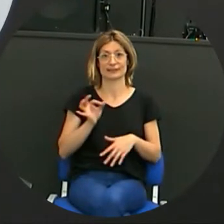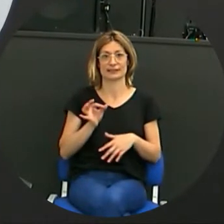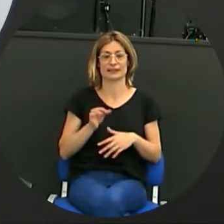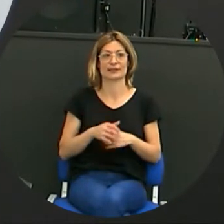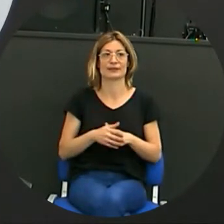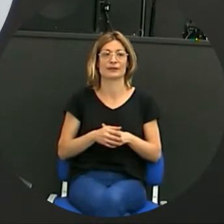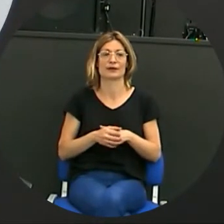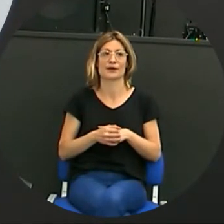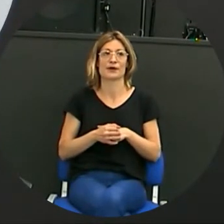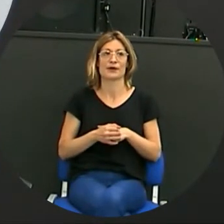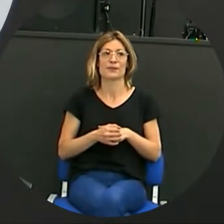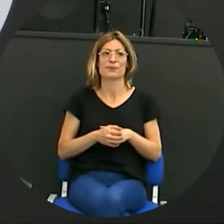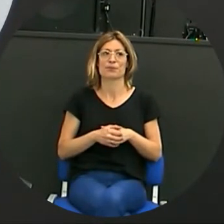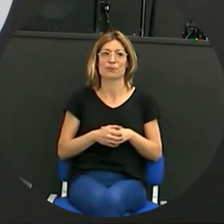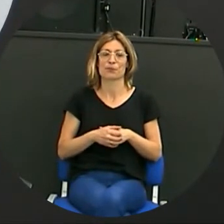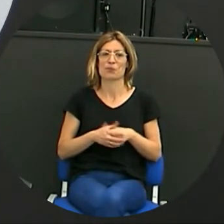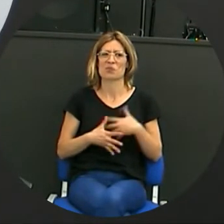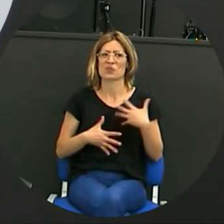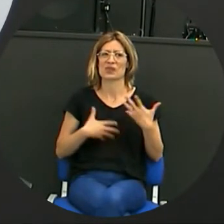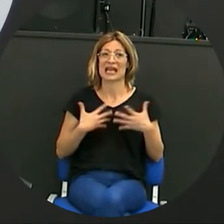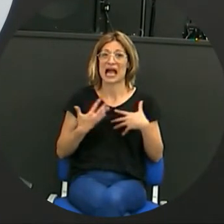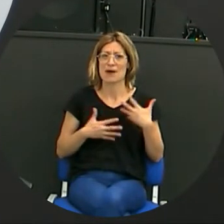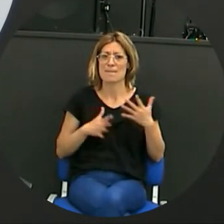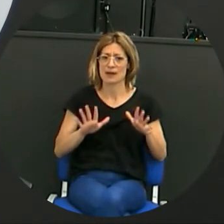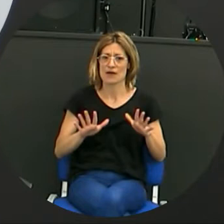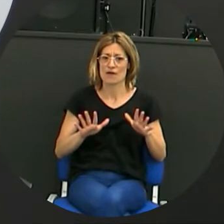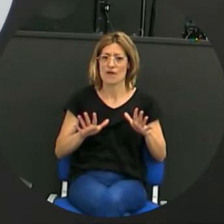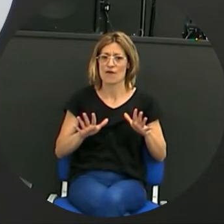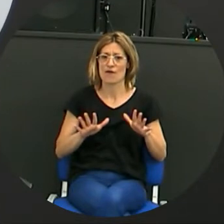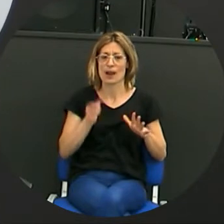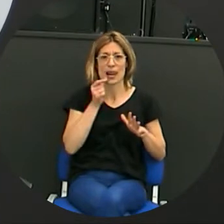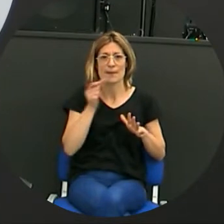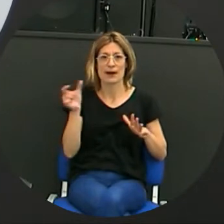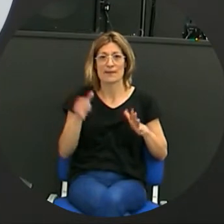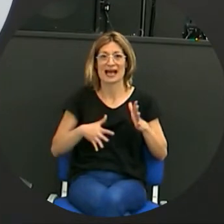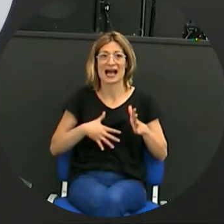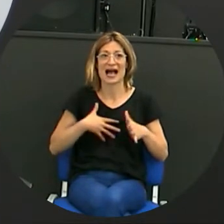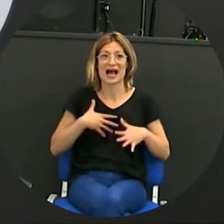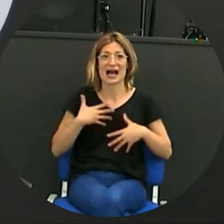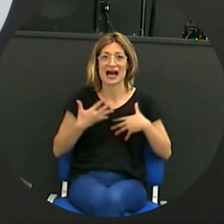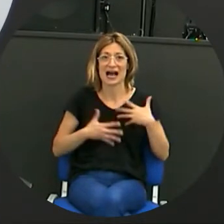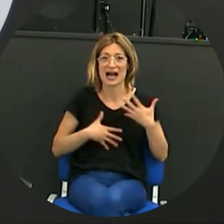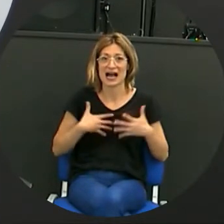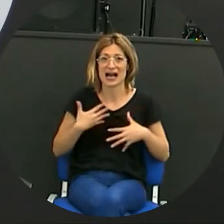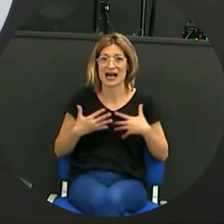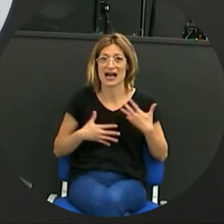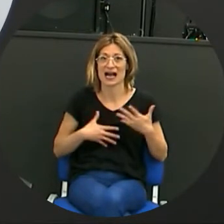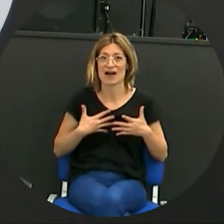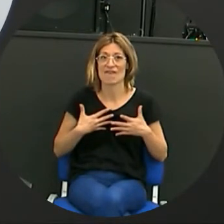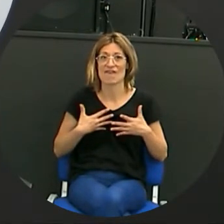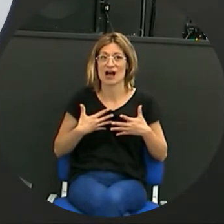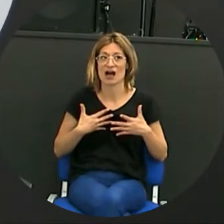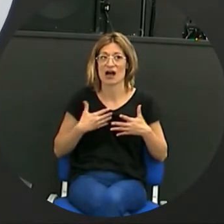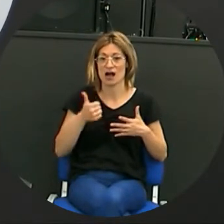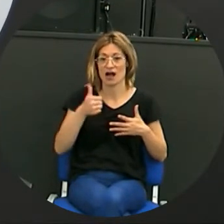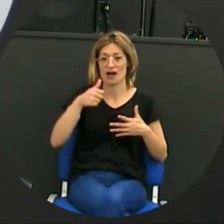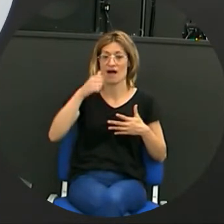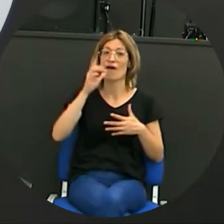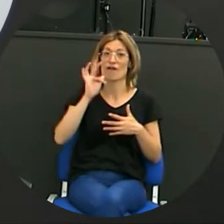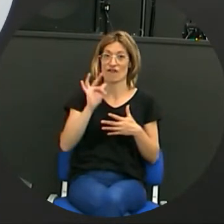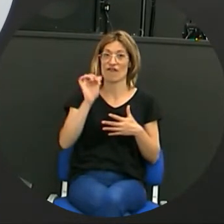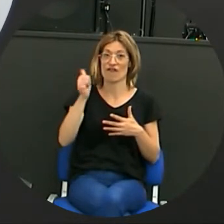Y hablamos del afán en un sentido positivo, ¿verdad? Pero la ansiedad no era positiva. La